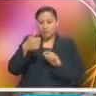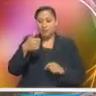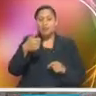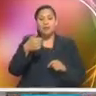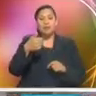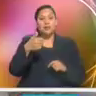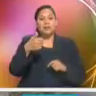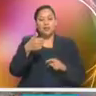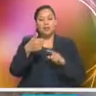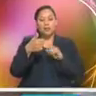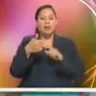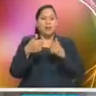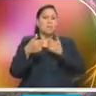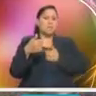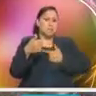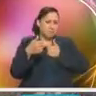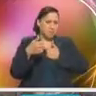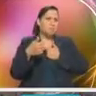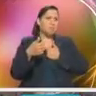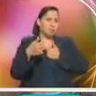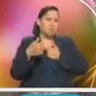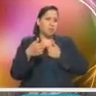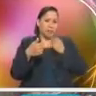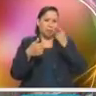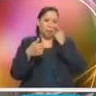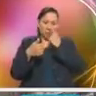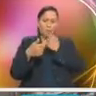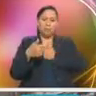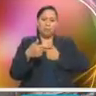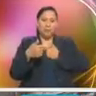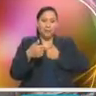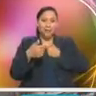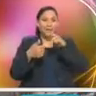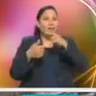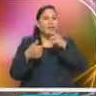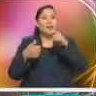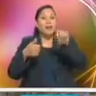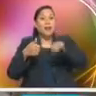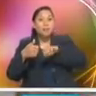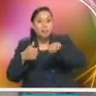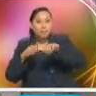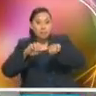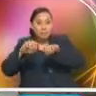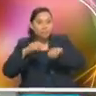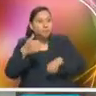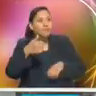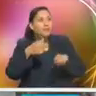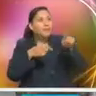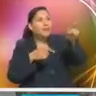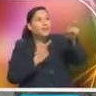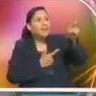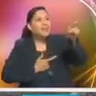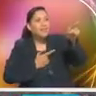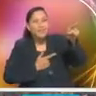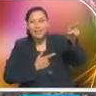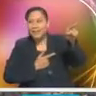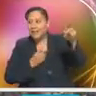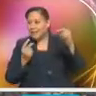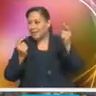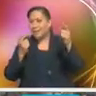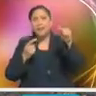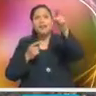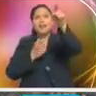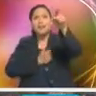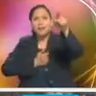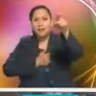expreses una necesidad o un gusto que se traduce en algo que en conjunto va